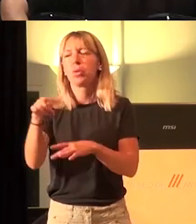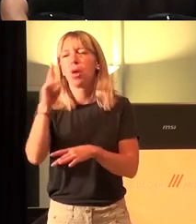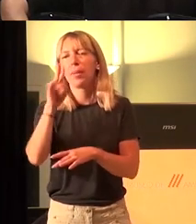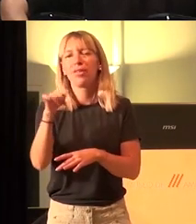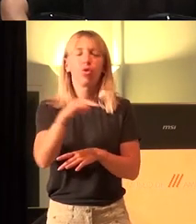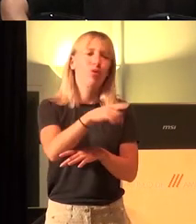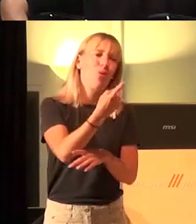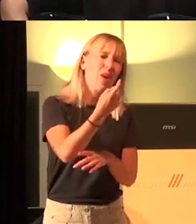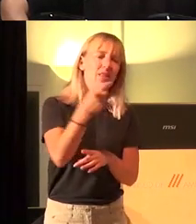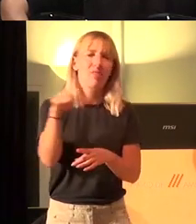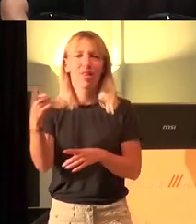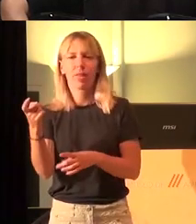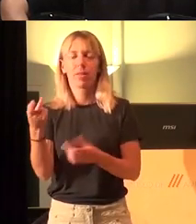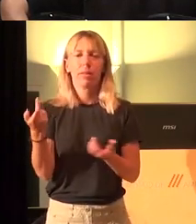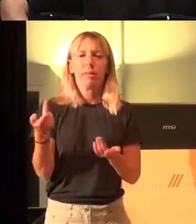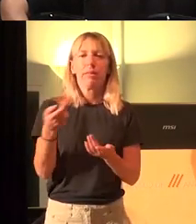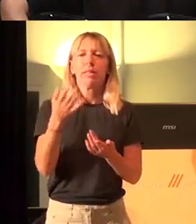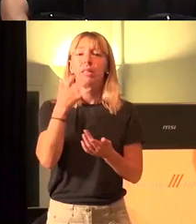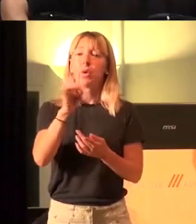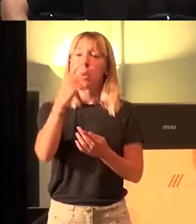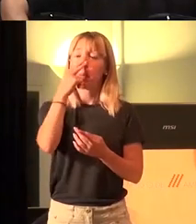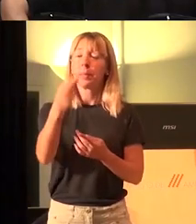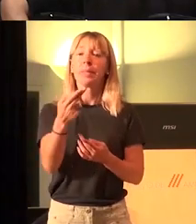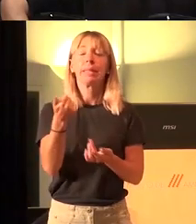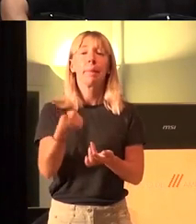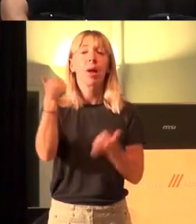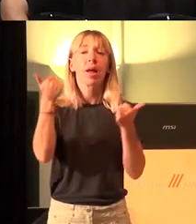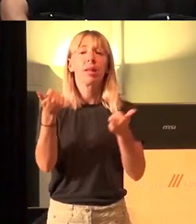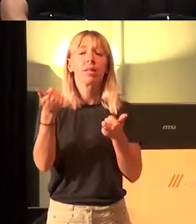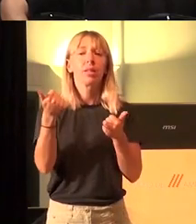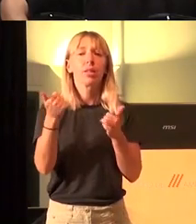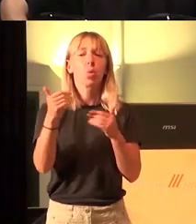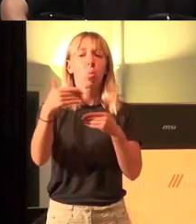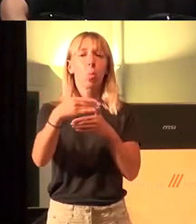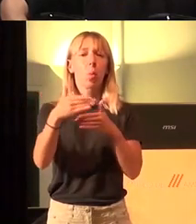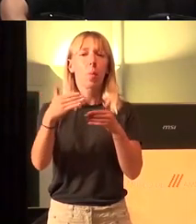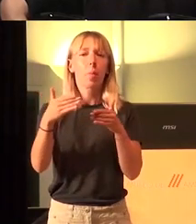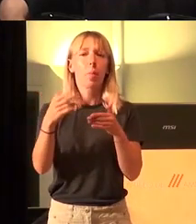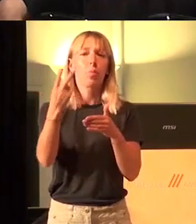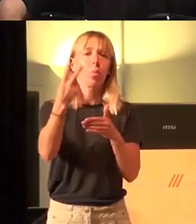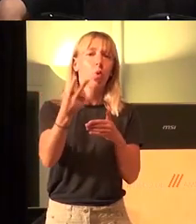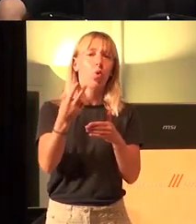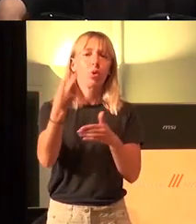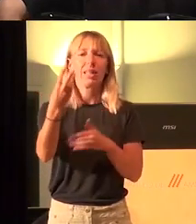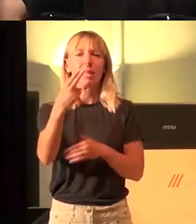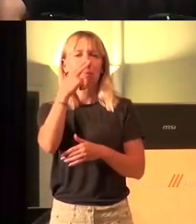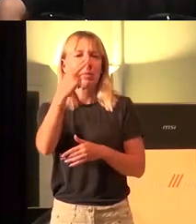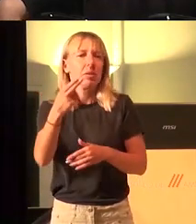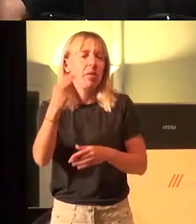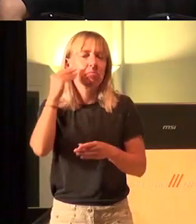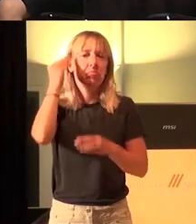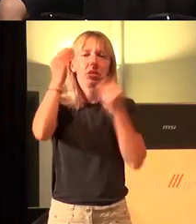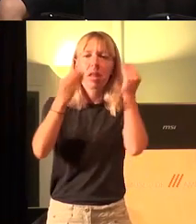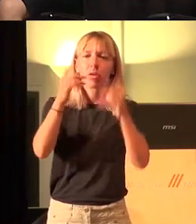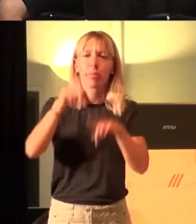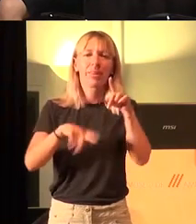hemos ido a ver lo otro, me falta esto, sino que a lo mejor la visita tenga un pack de 2-3 visitas, las que se consideren según